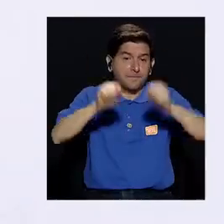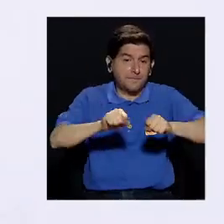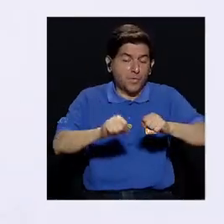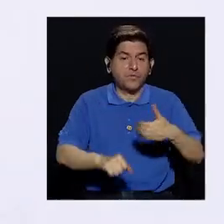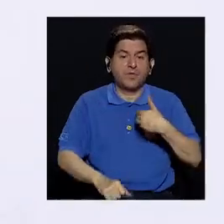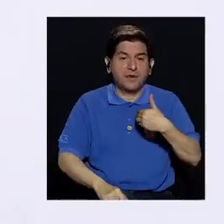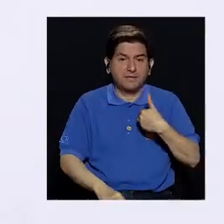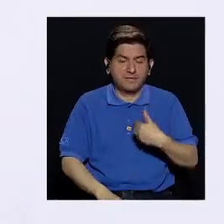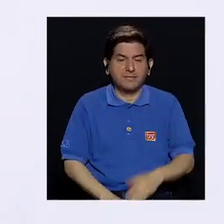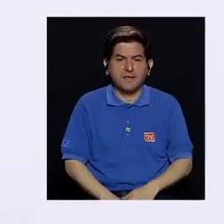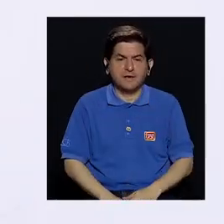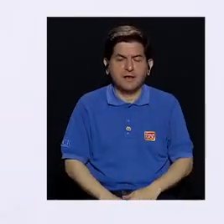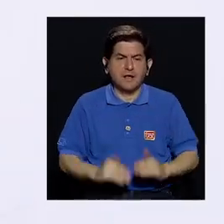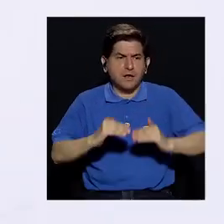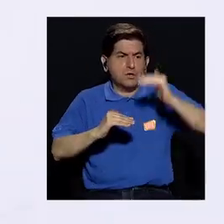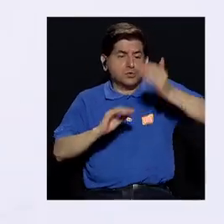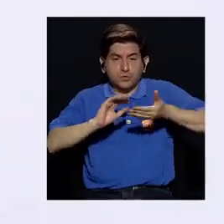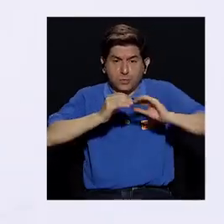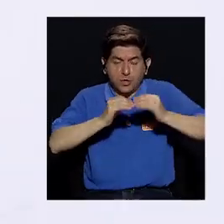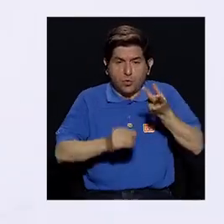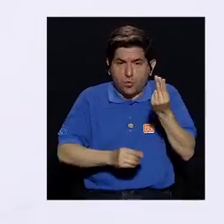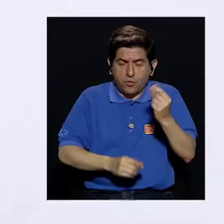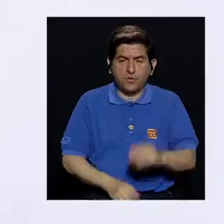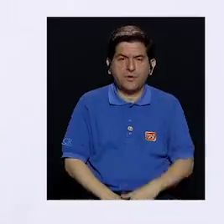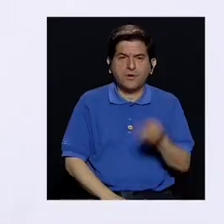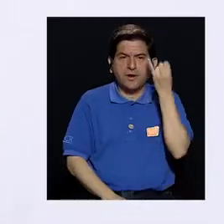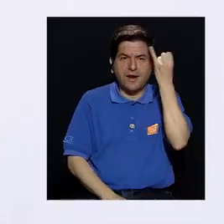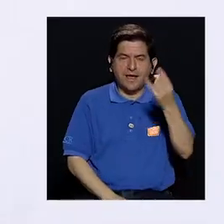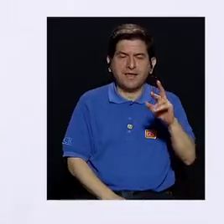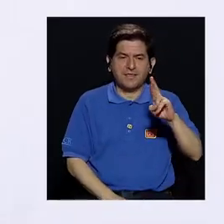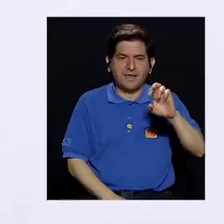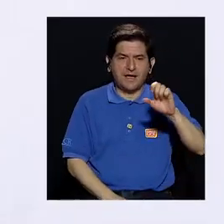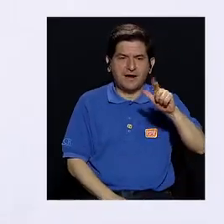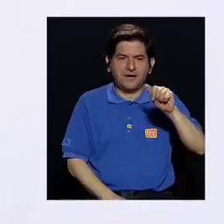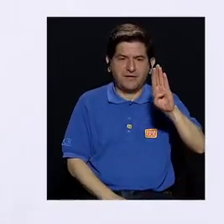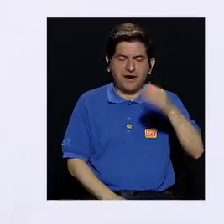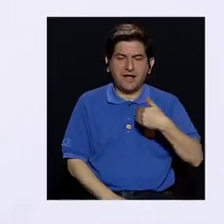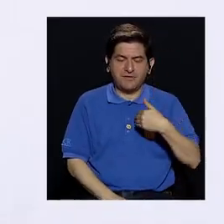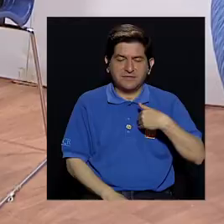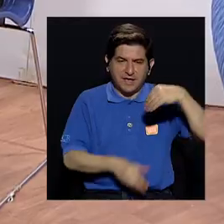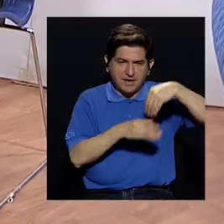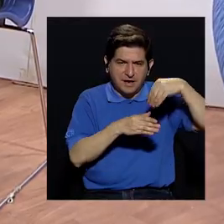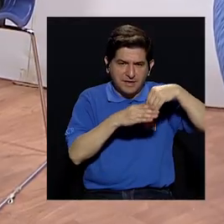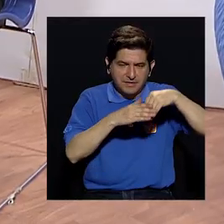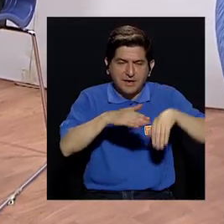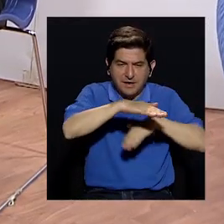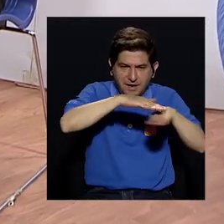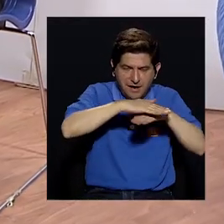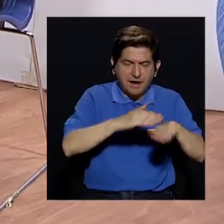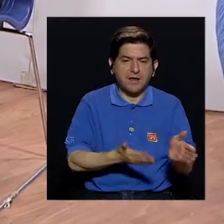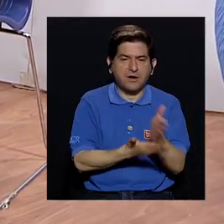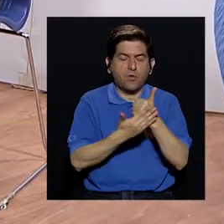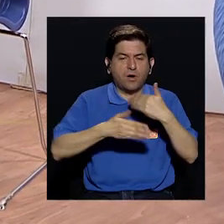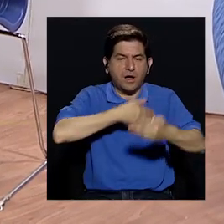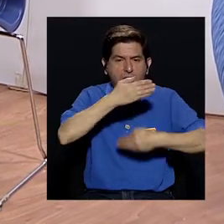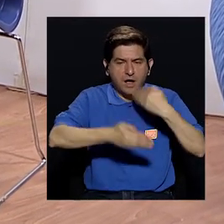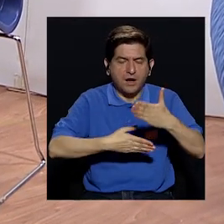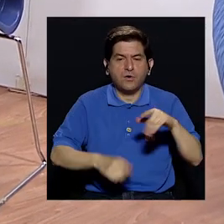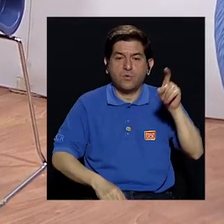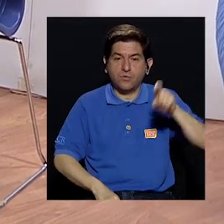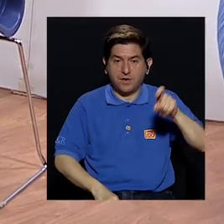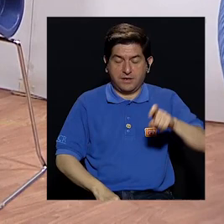logra tener mayor cantidad de fondos la idea es que la regla siempre tenga un fondo de reserva para poder hacer alguna gestión